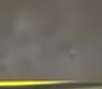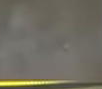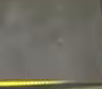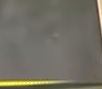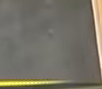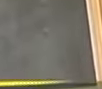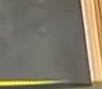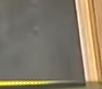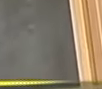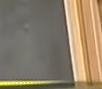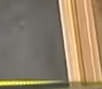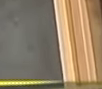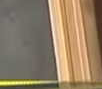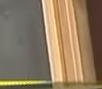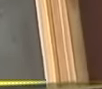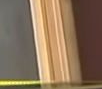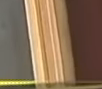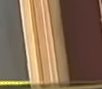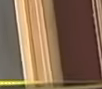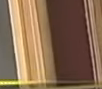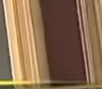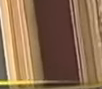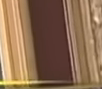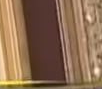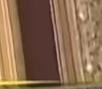Ellos nos dieron esta tierra.